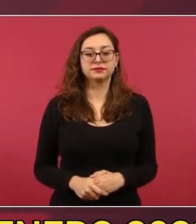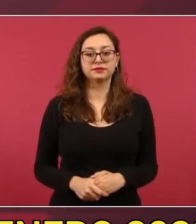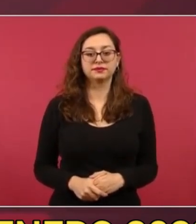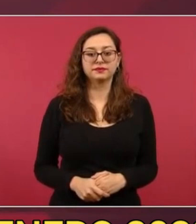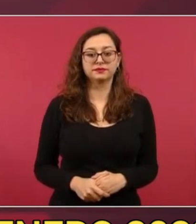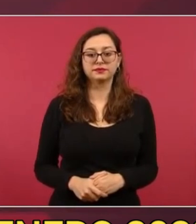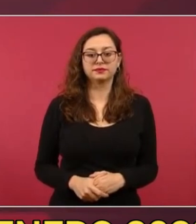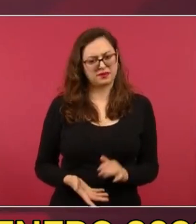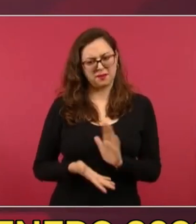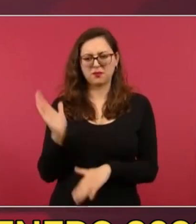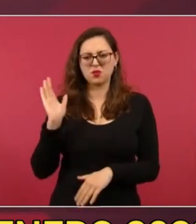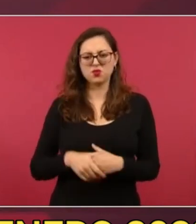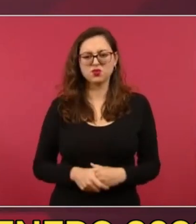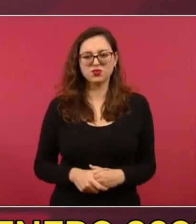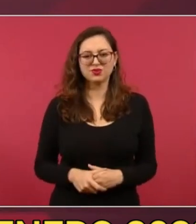¿No nos vamos ya?